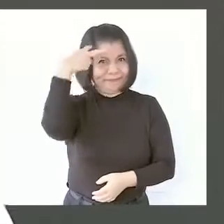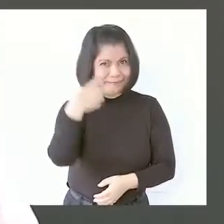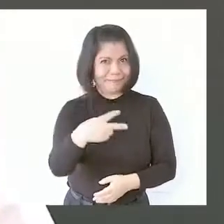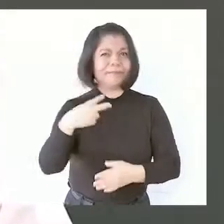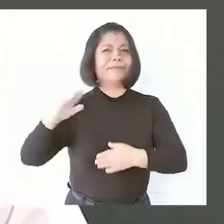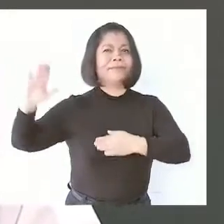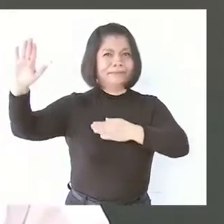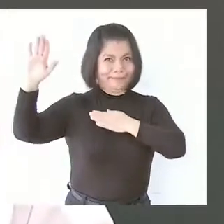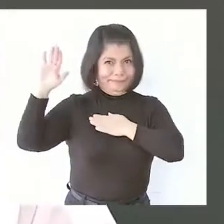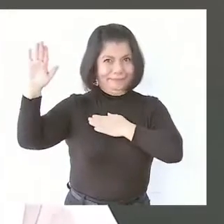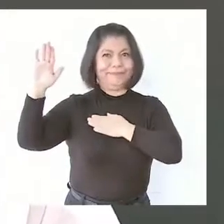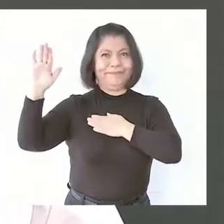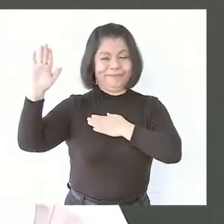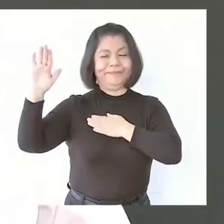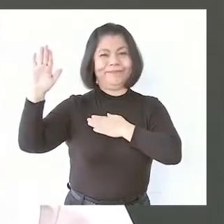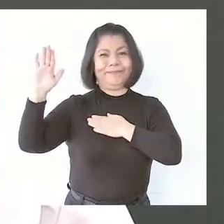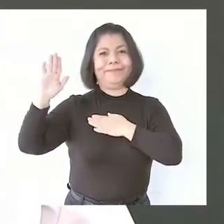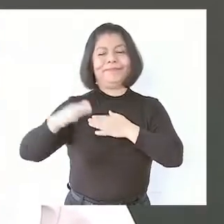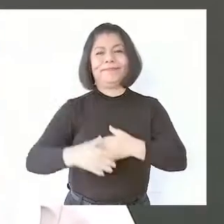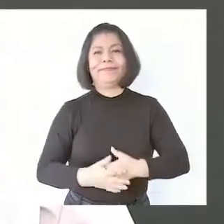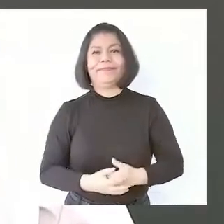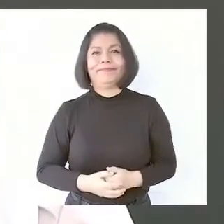que en el mes próximo